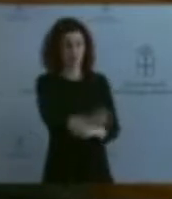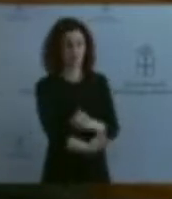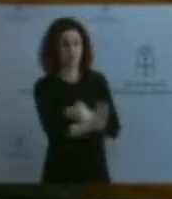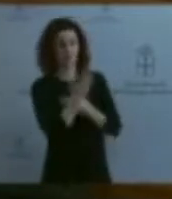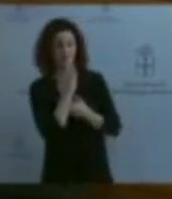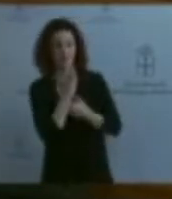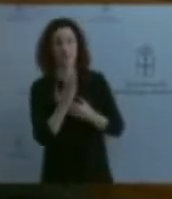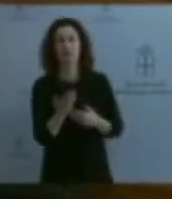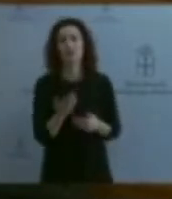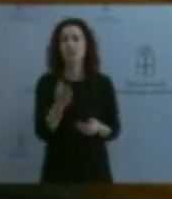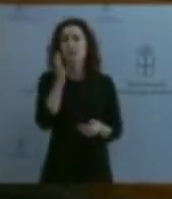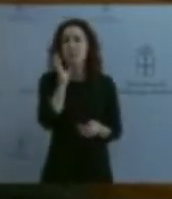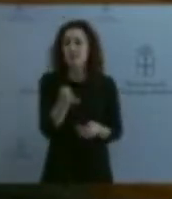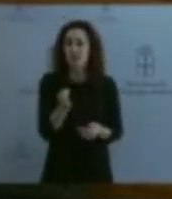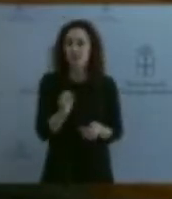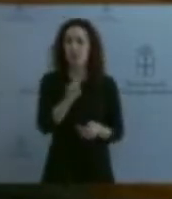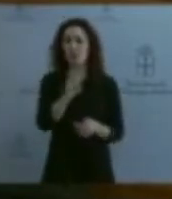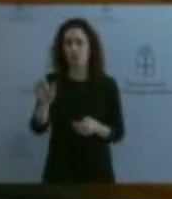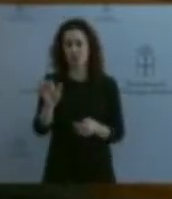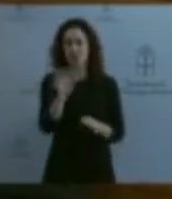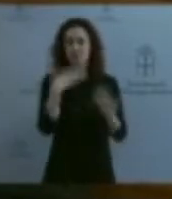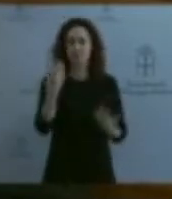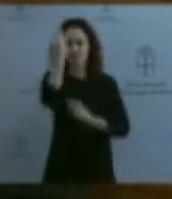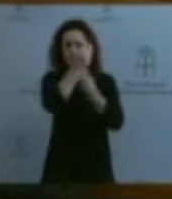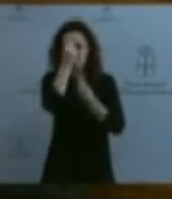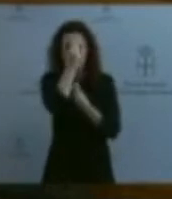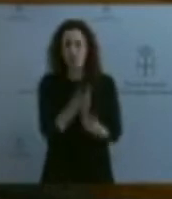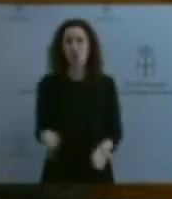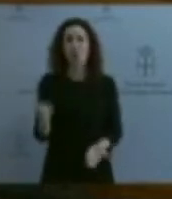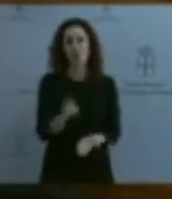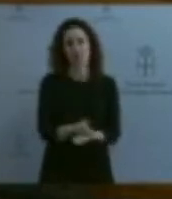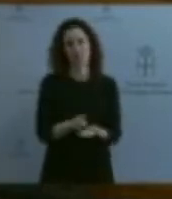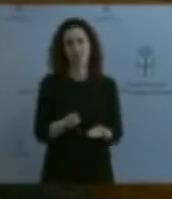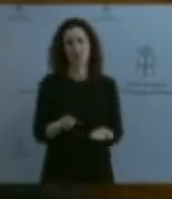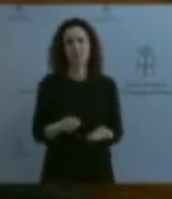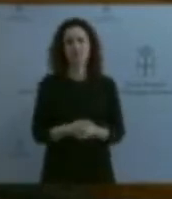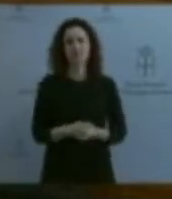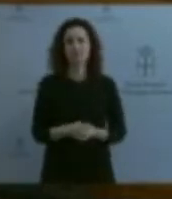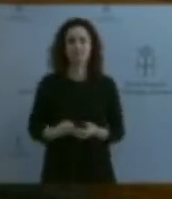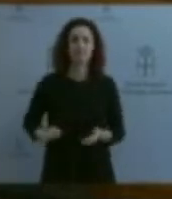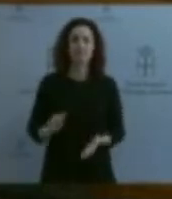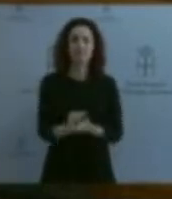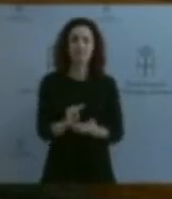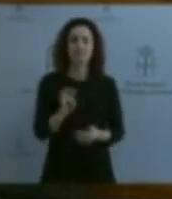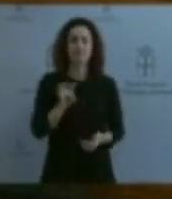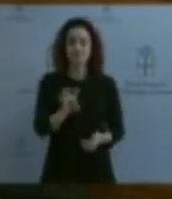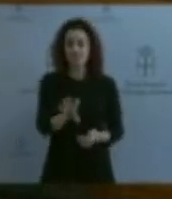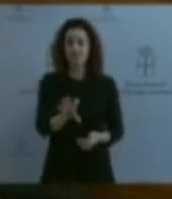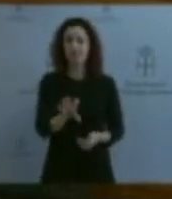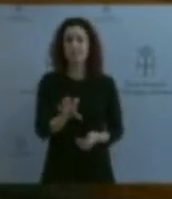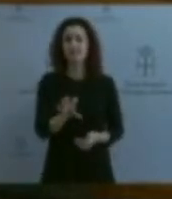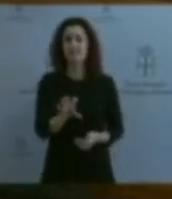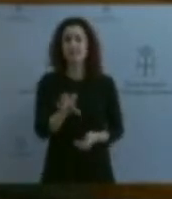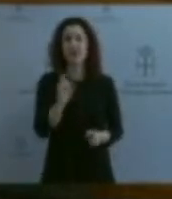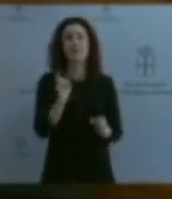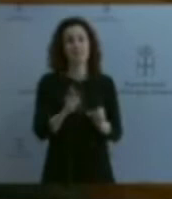está replanteando relajar dos cosas, que son las ayudas de Estado y que son precisamente la participación pública en la actividad privada, ahí